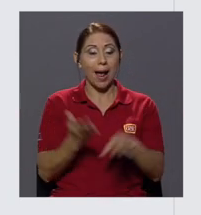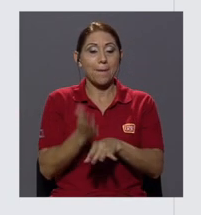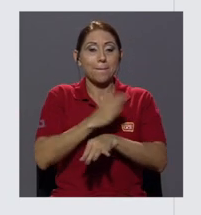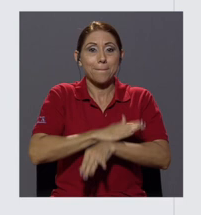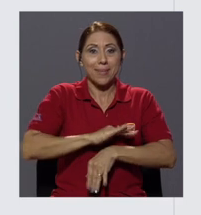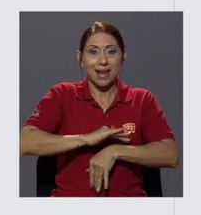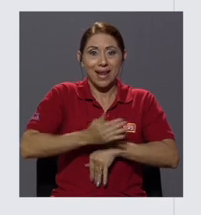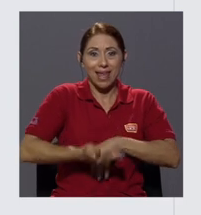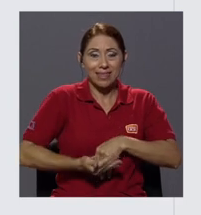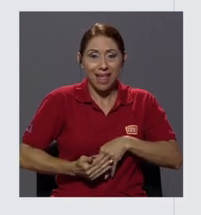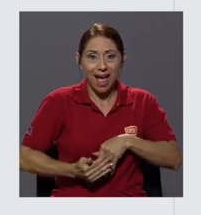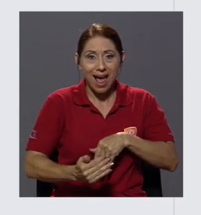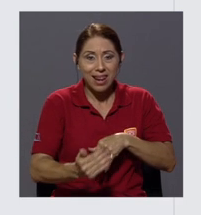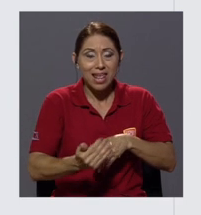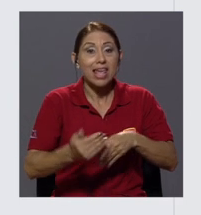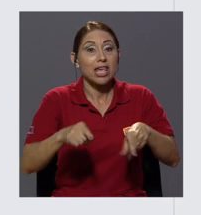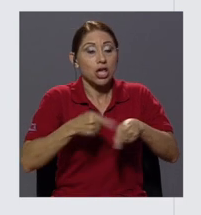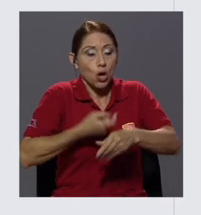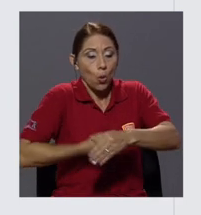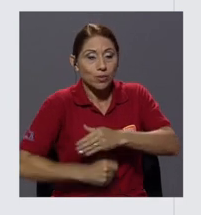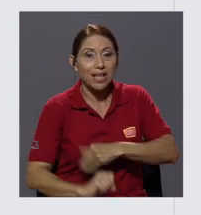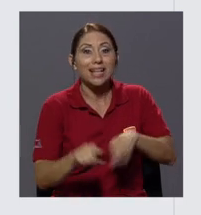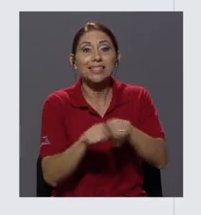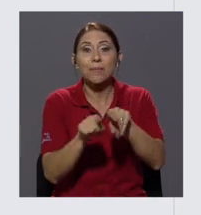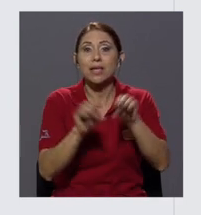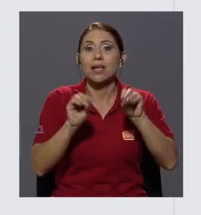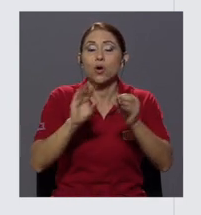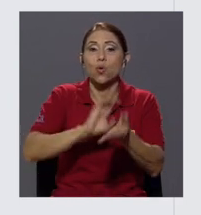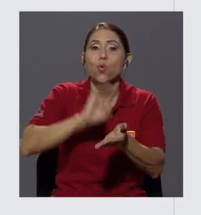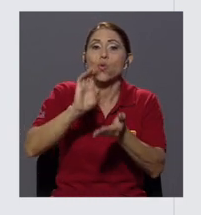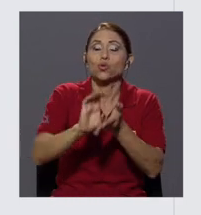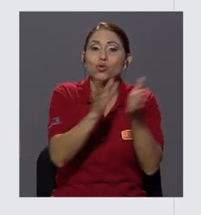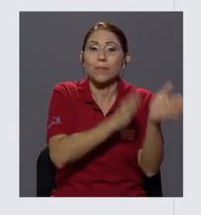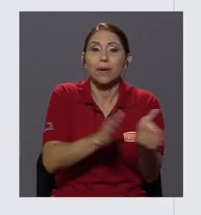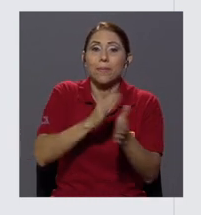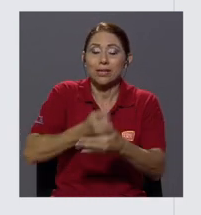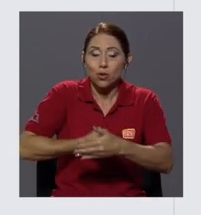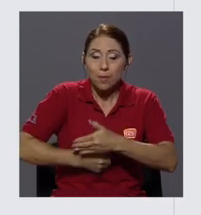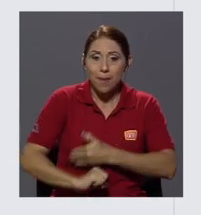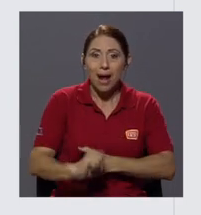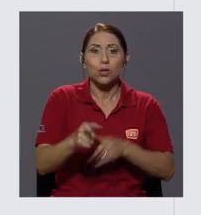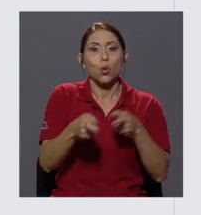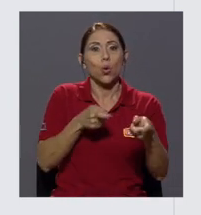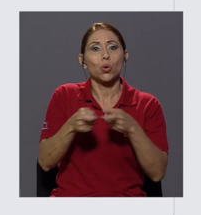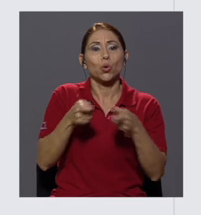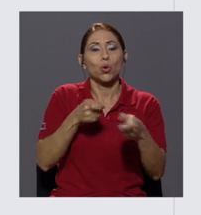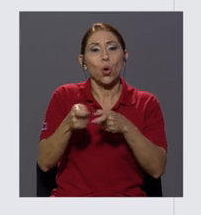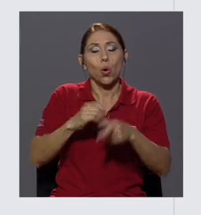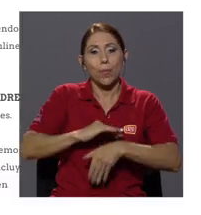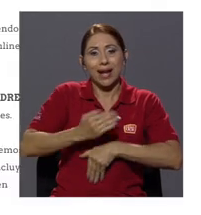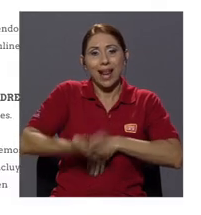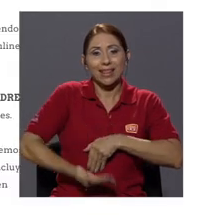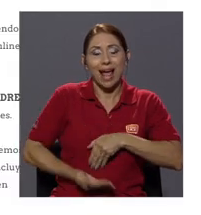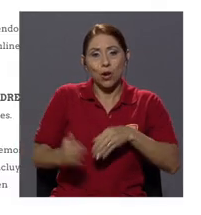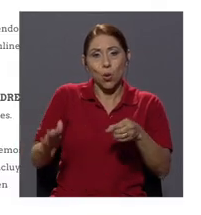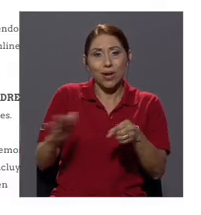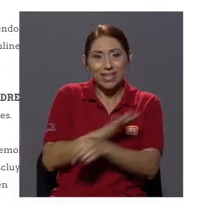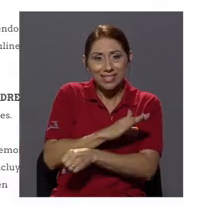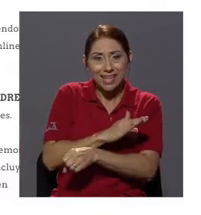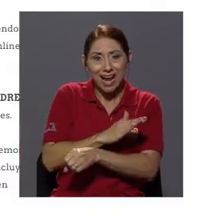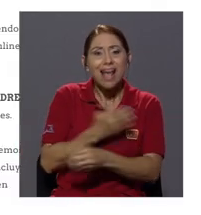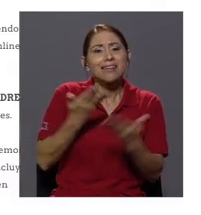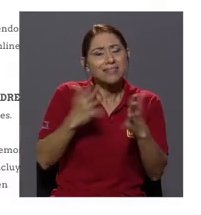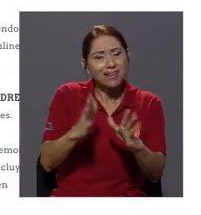obstetras enfermeras obstetras que también dan cursos de preparación de parto control prenatal holística está